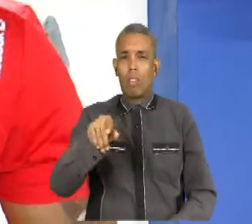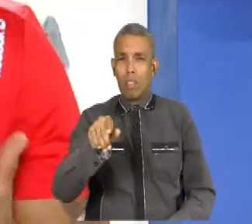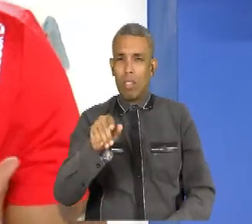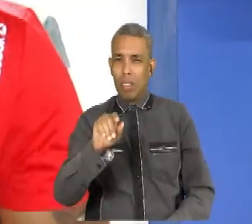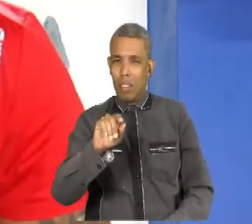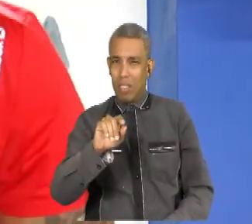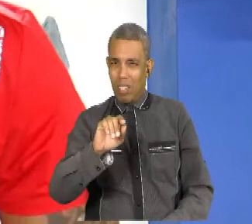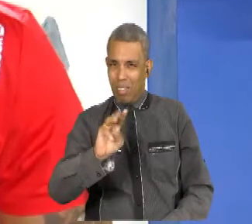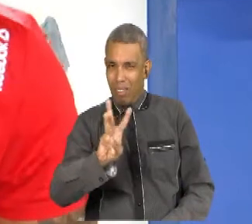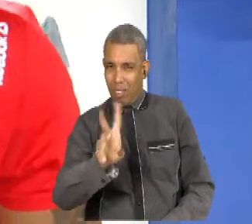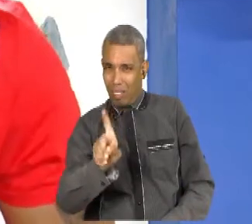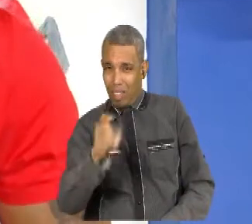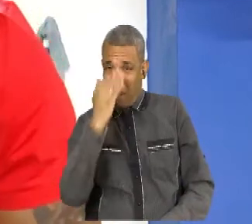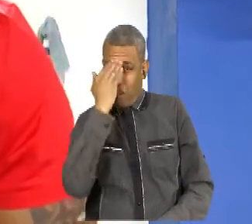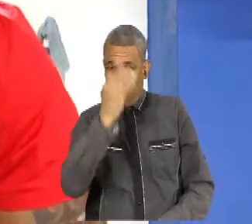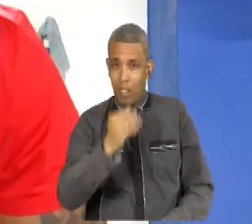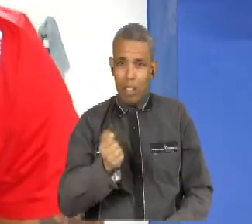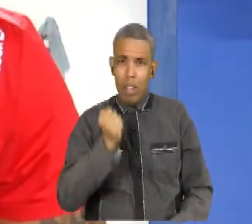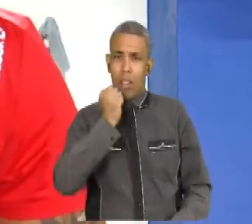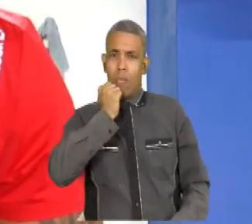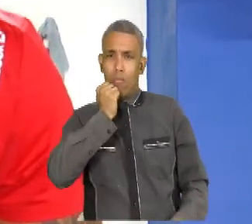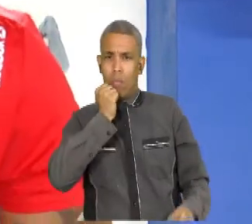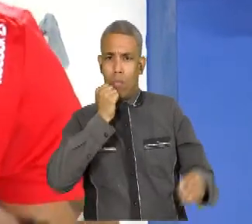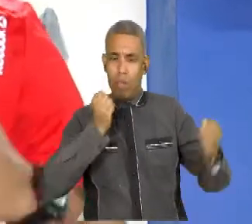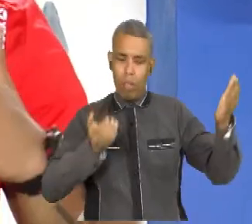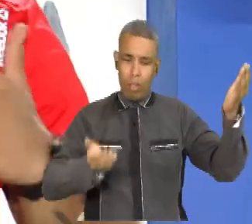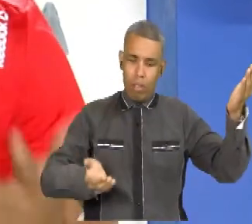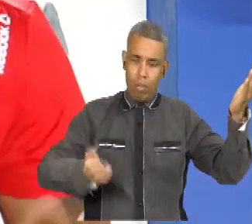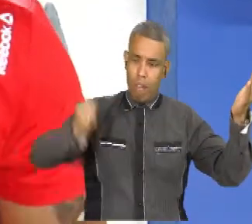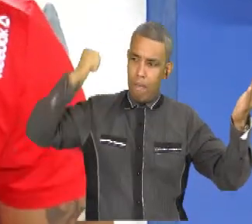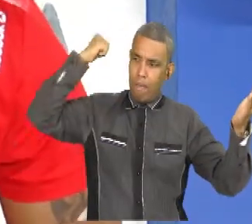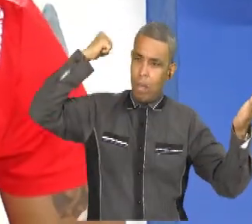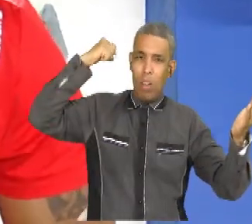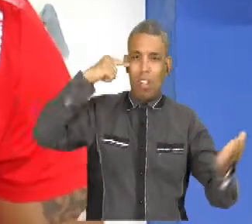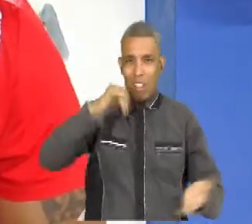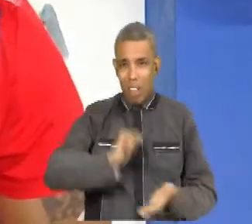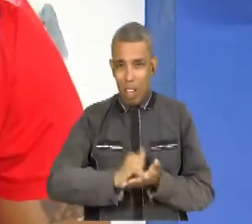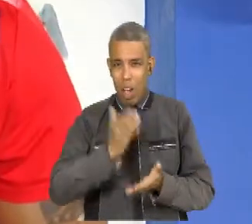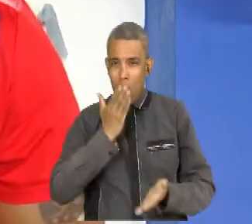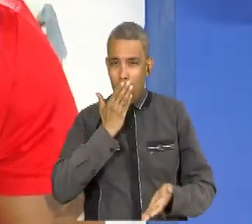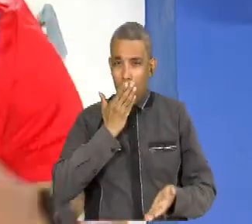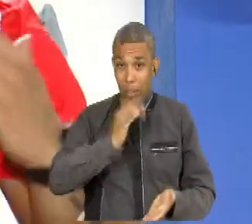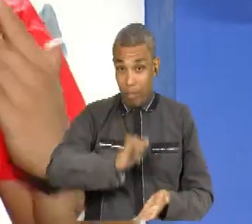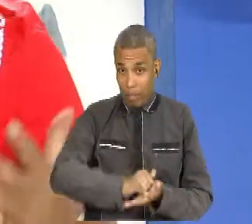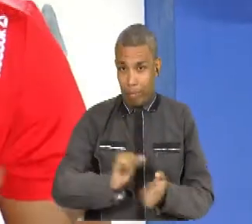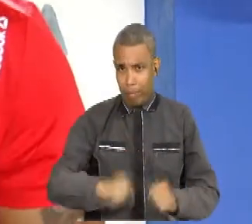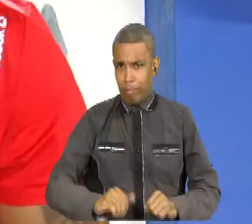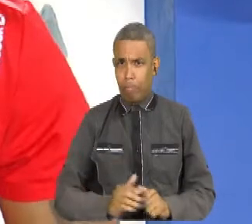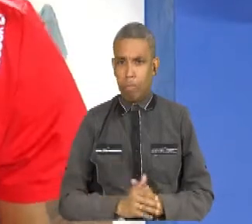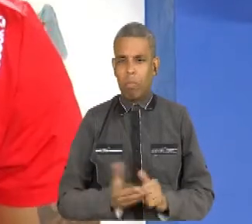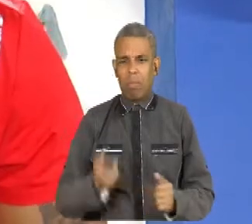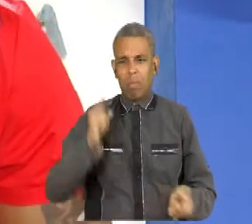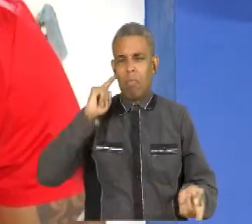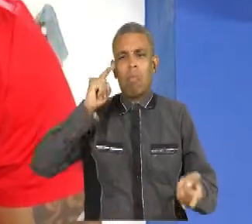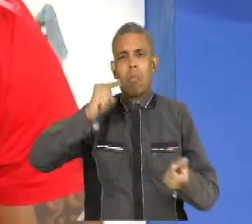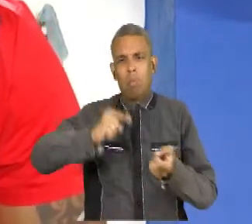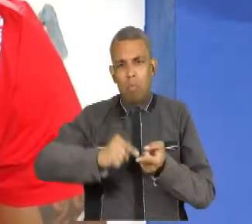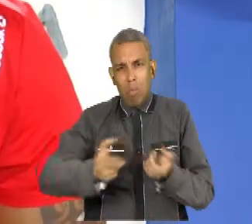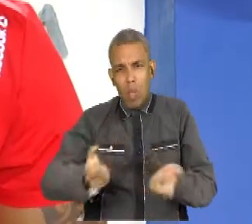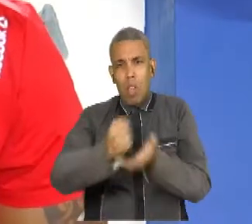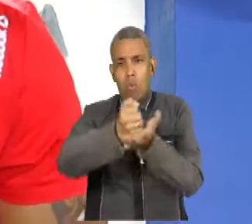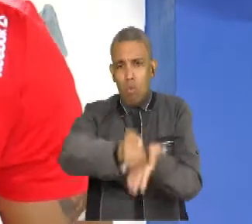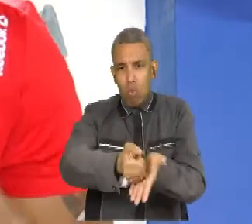Nuestro centro deportivo, nuestro gimnasio, busca preparar ayudarles a que ustedes vean algo